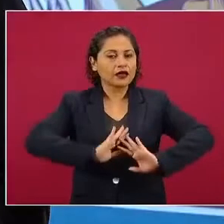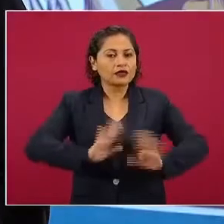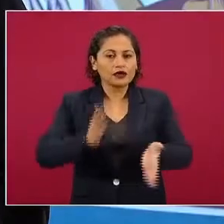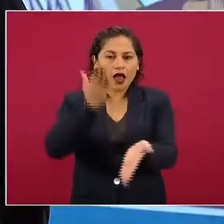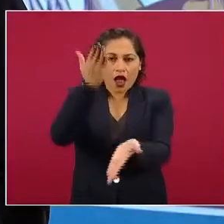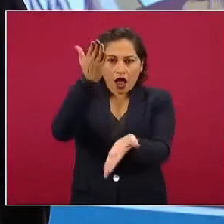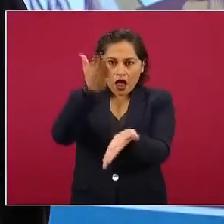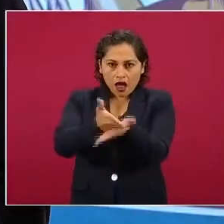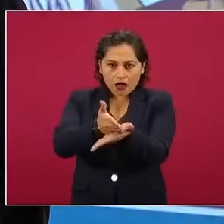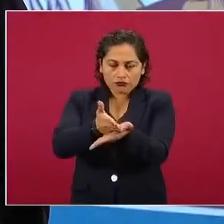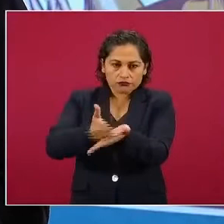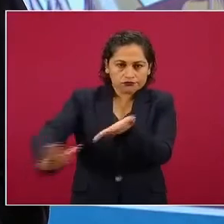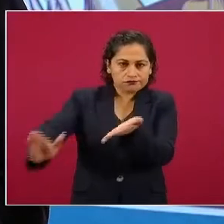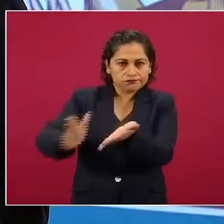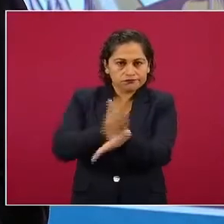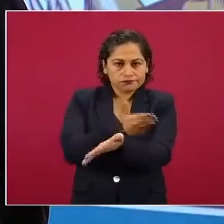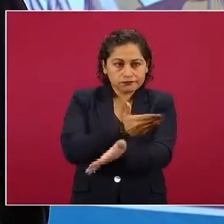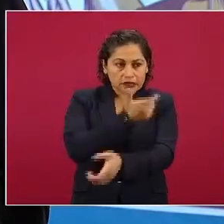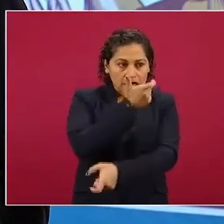poder político,